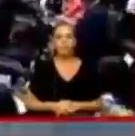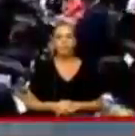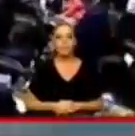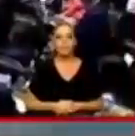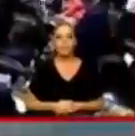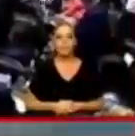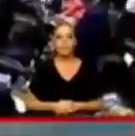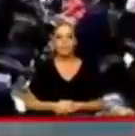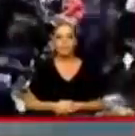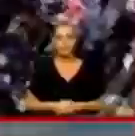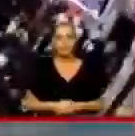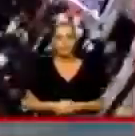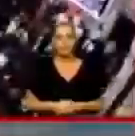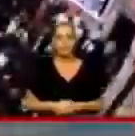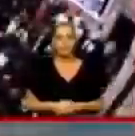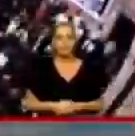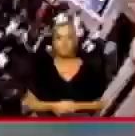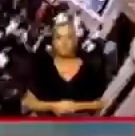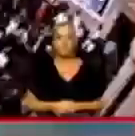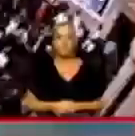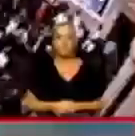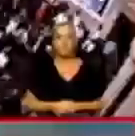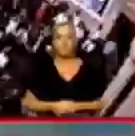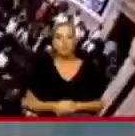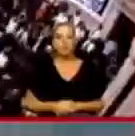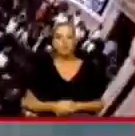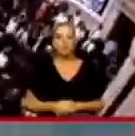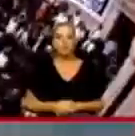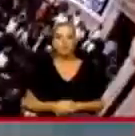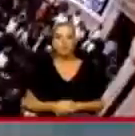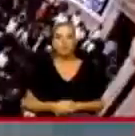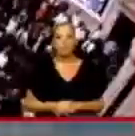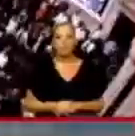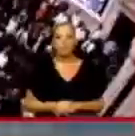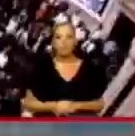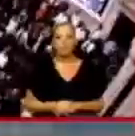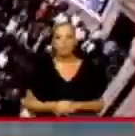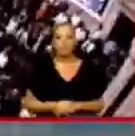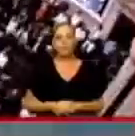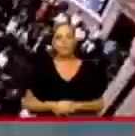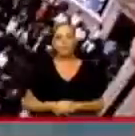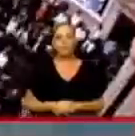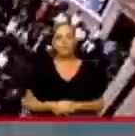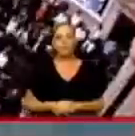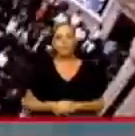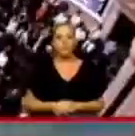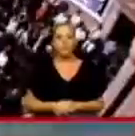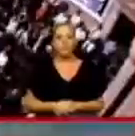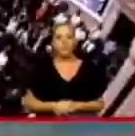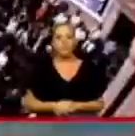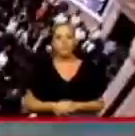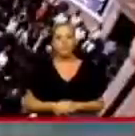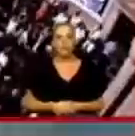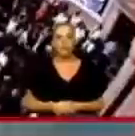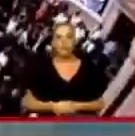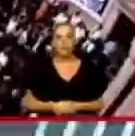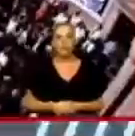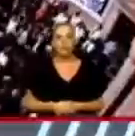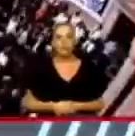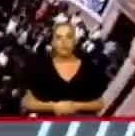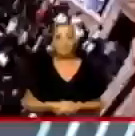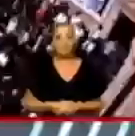reservas tenemos. Después, el mix de políticas se la va a dejar al gobierno. A ver, un segundito. Sí.